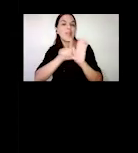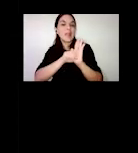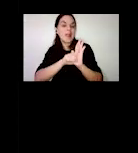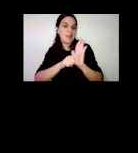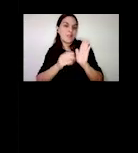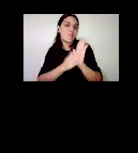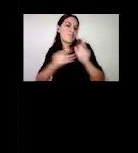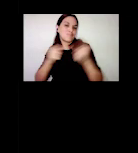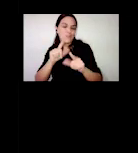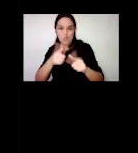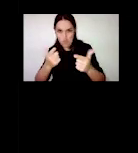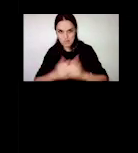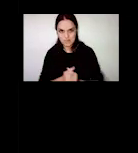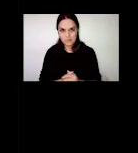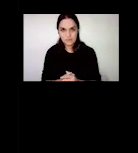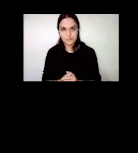contra.